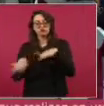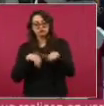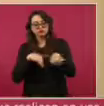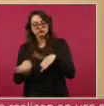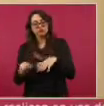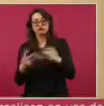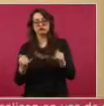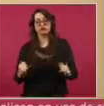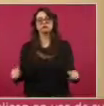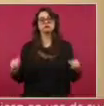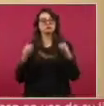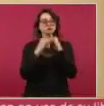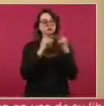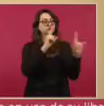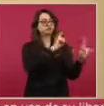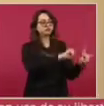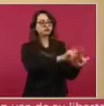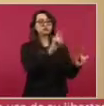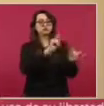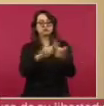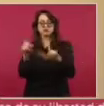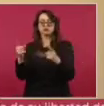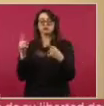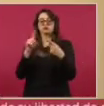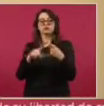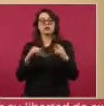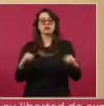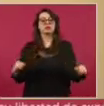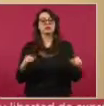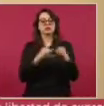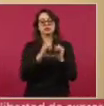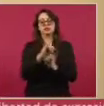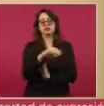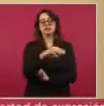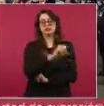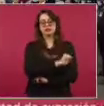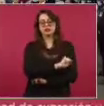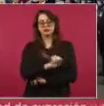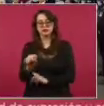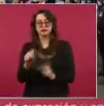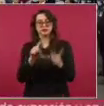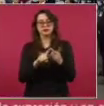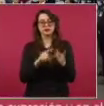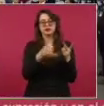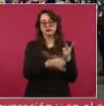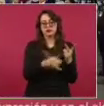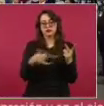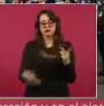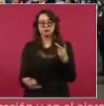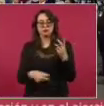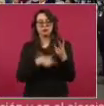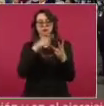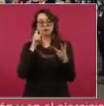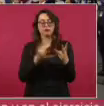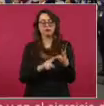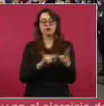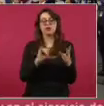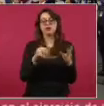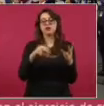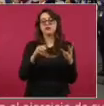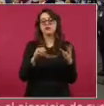las instituciones fundamentales como el Instituto Mexicano del Seguro Social, el Infonavit, el hoy